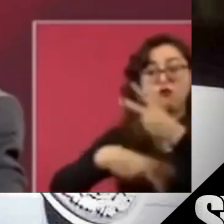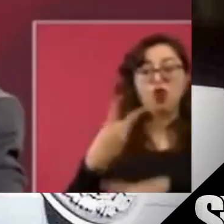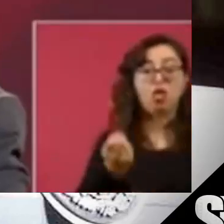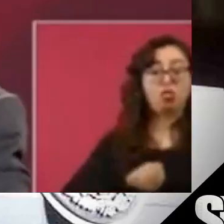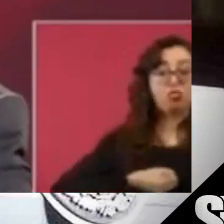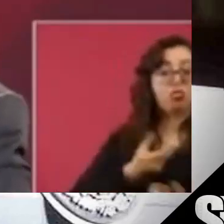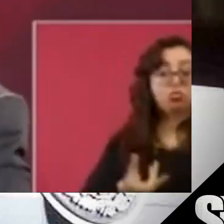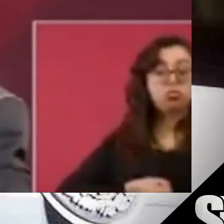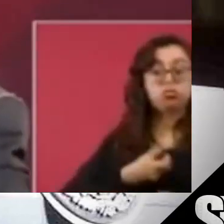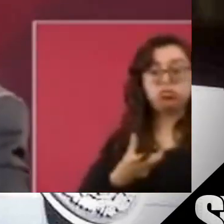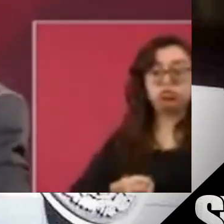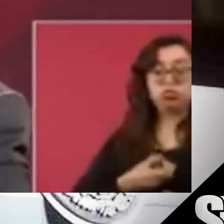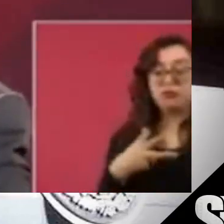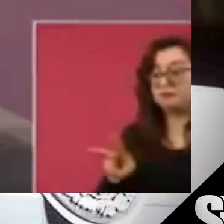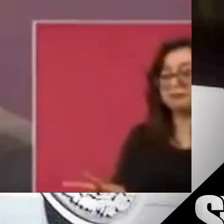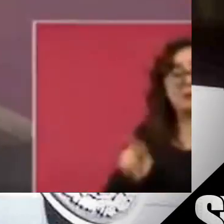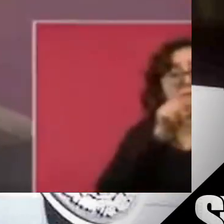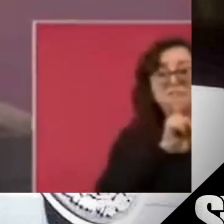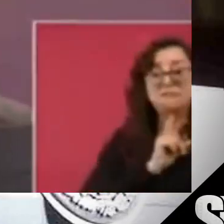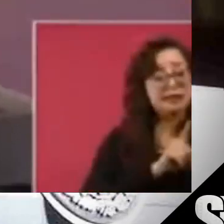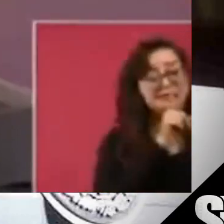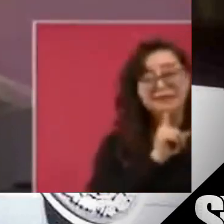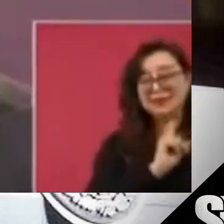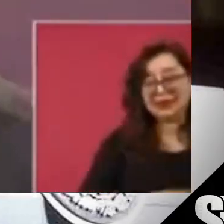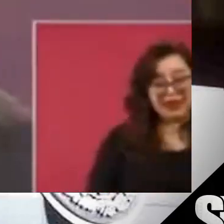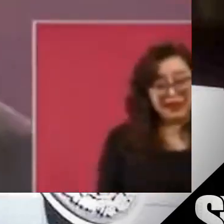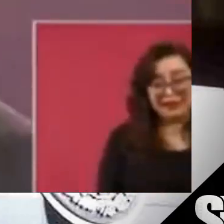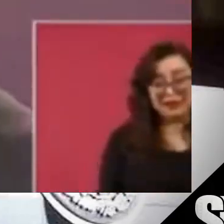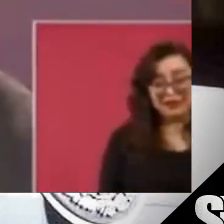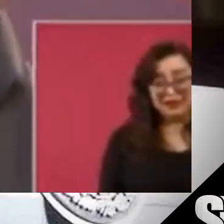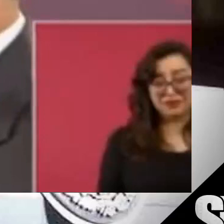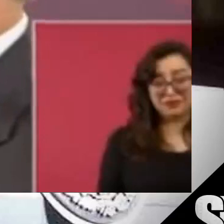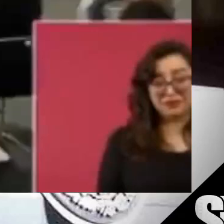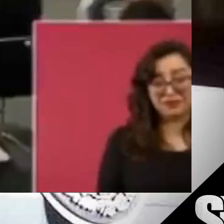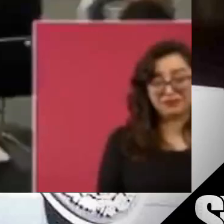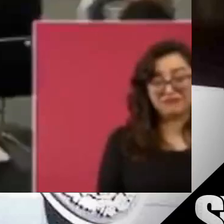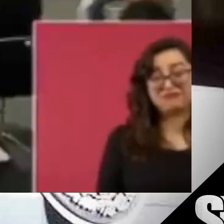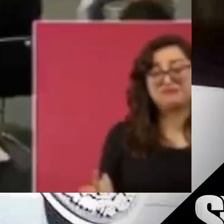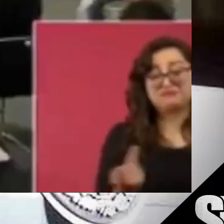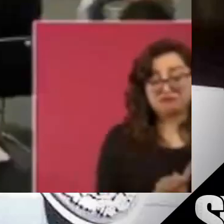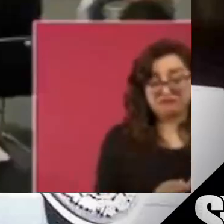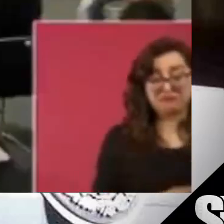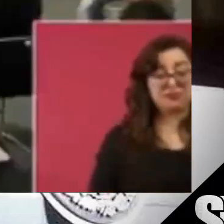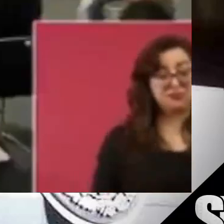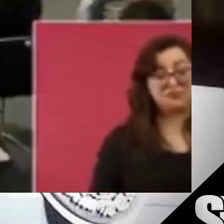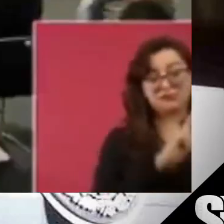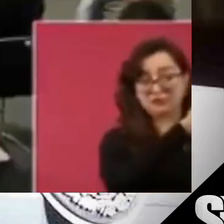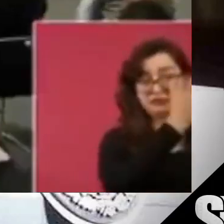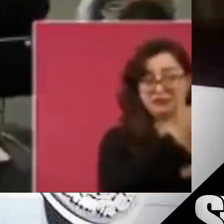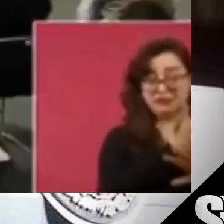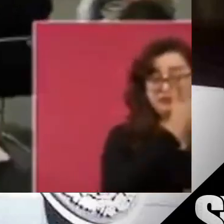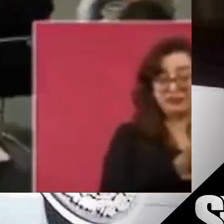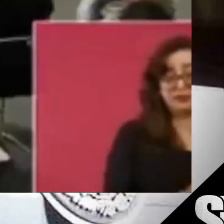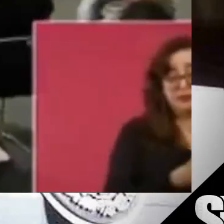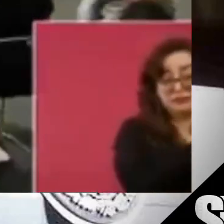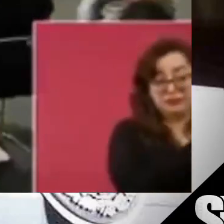objetivo estratégico del gobierno de los Estados Unidos lo fue durante el periodo que ella fue embajadora,